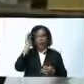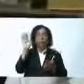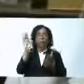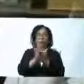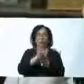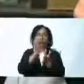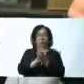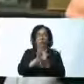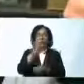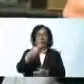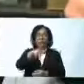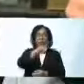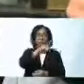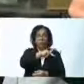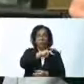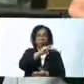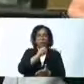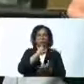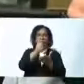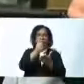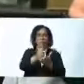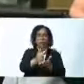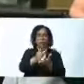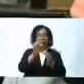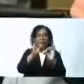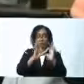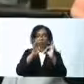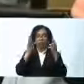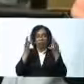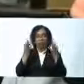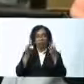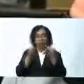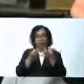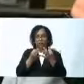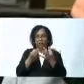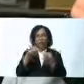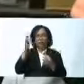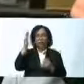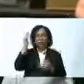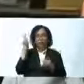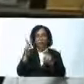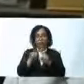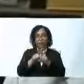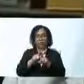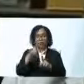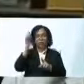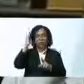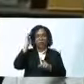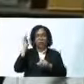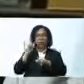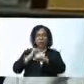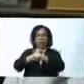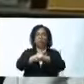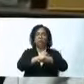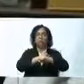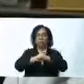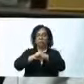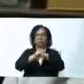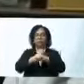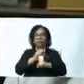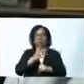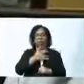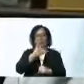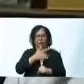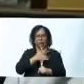las familias y también sabemos la seguridad que quizá puedan brindar, que no lo brinda un centro público. Pero este proyecto lo que